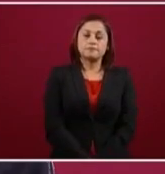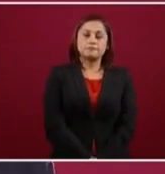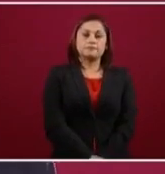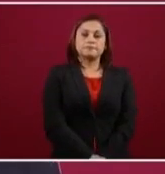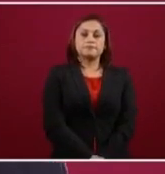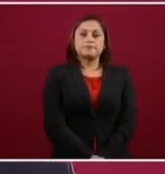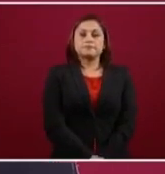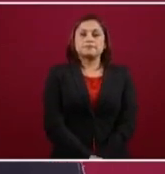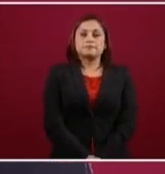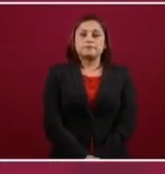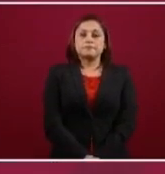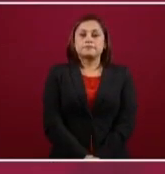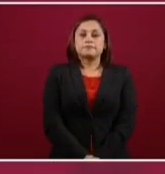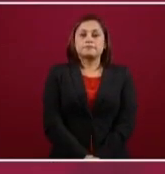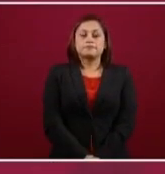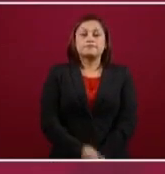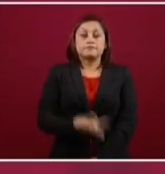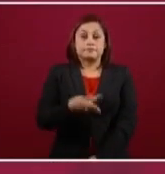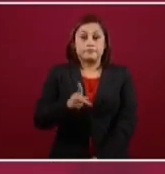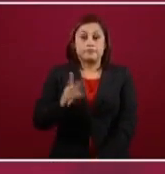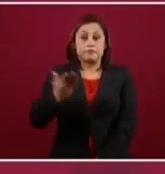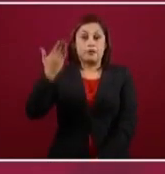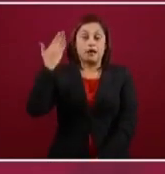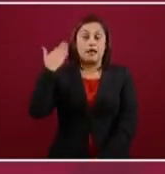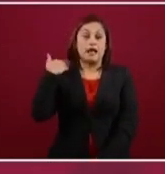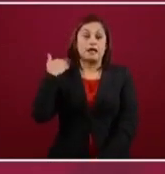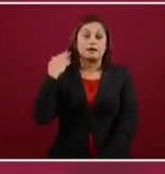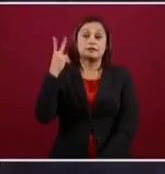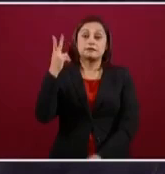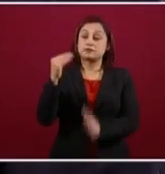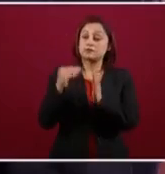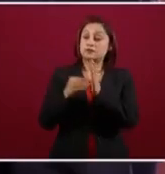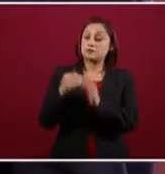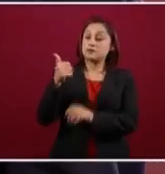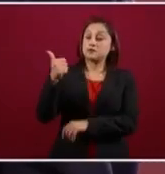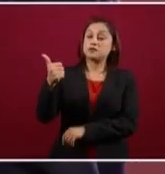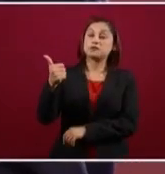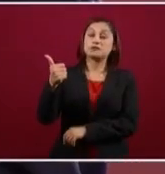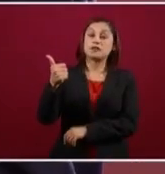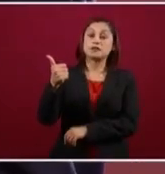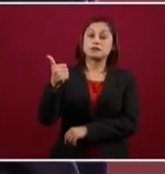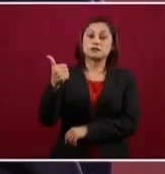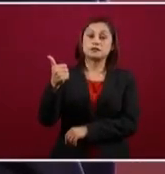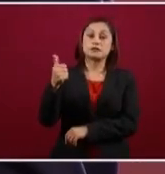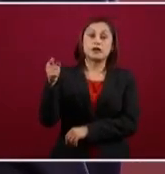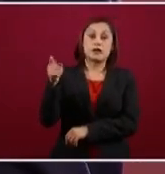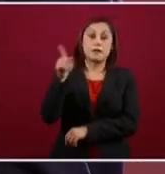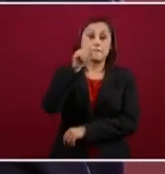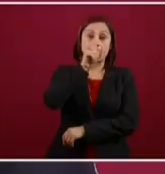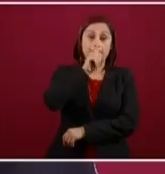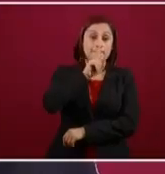Pero ni siquiera los que hicieron el fraude del 2006 los estamos persiguiendo.